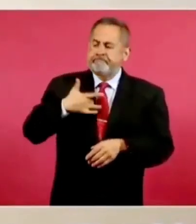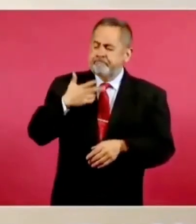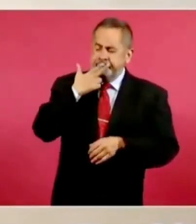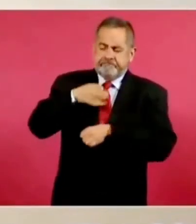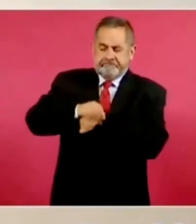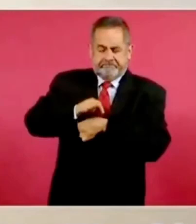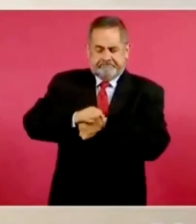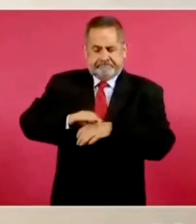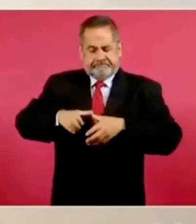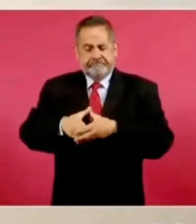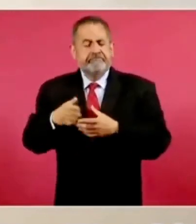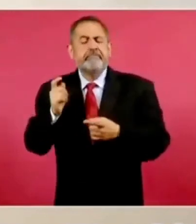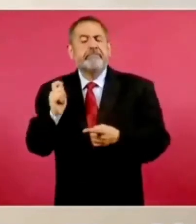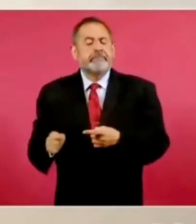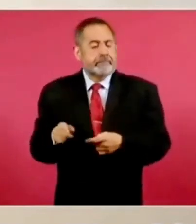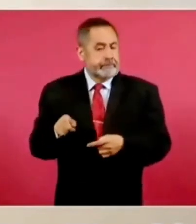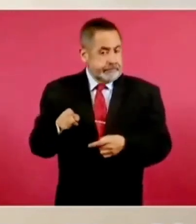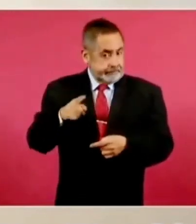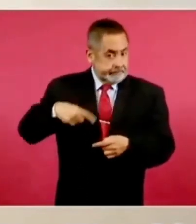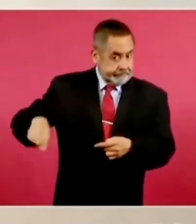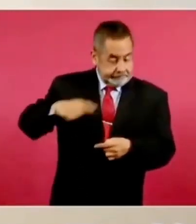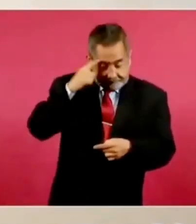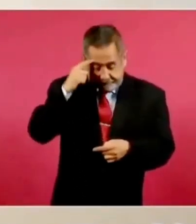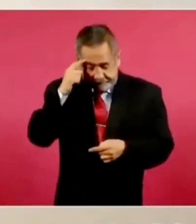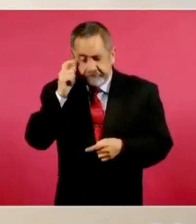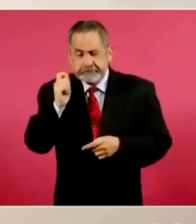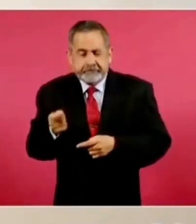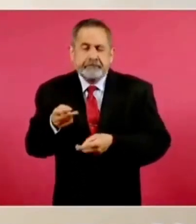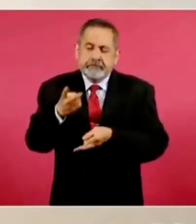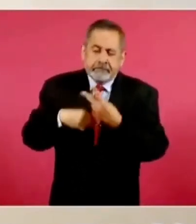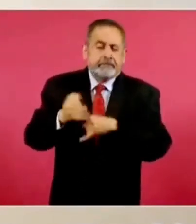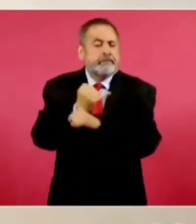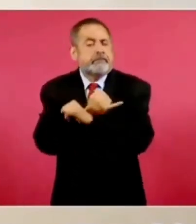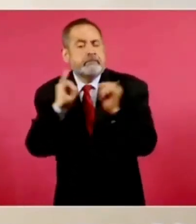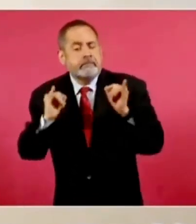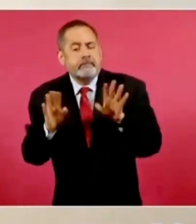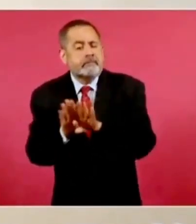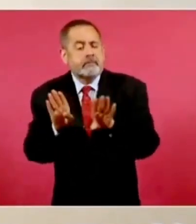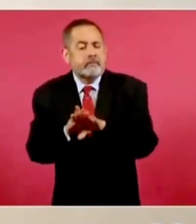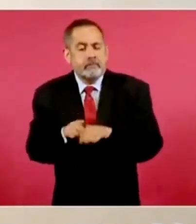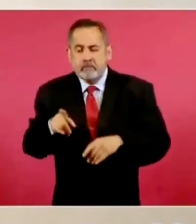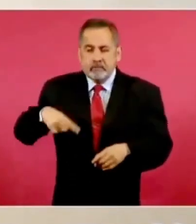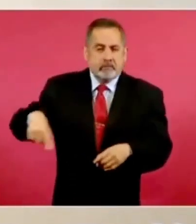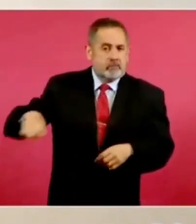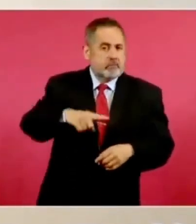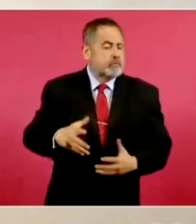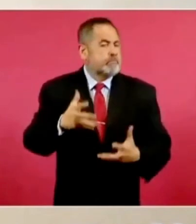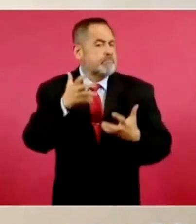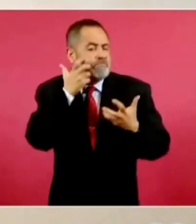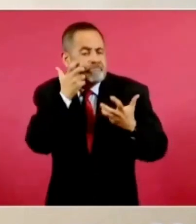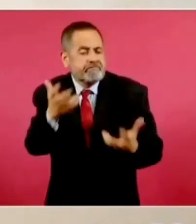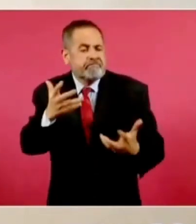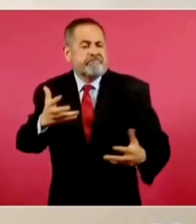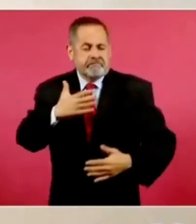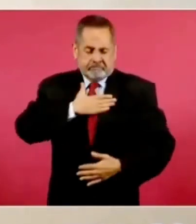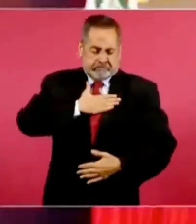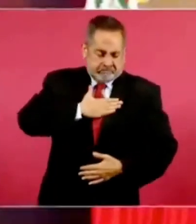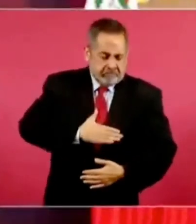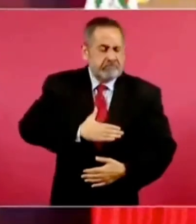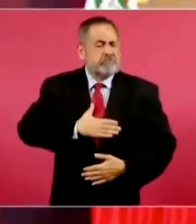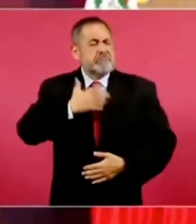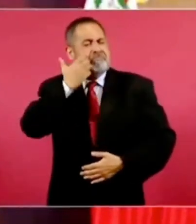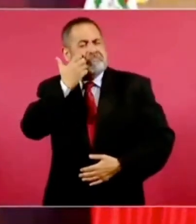nacionalista, sino que fue fruto de un anhelo de justicia y de